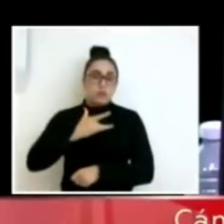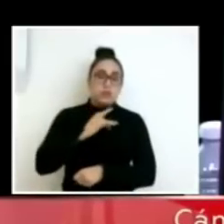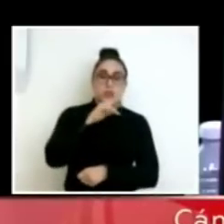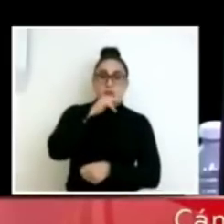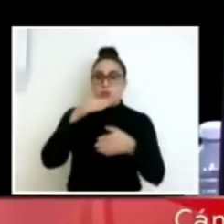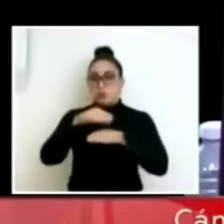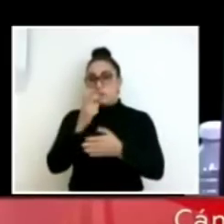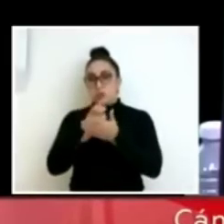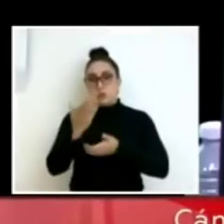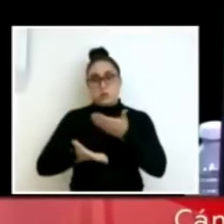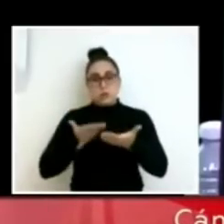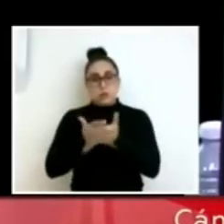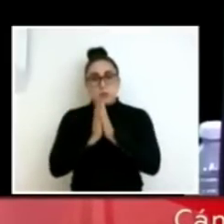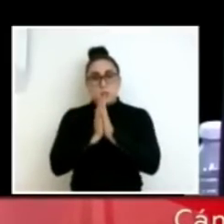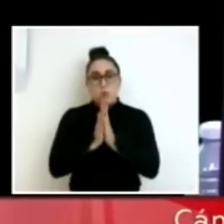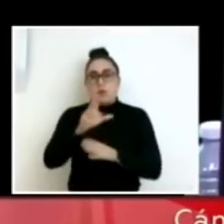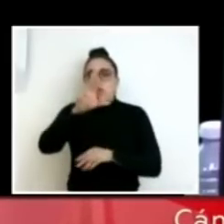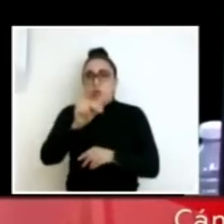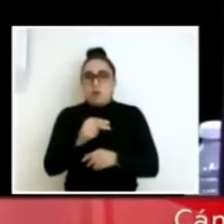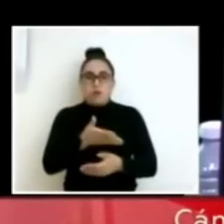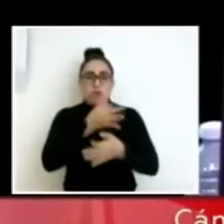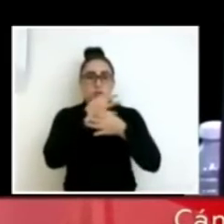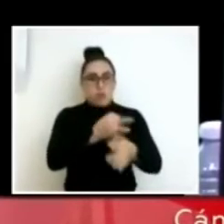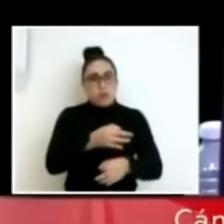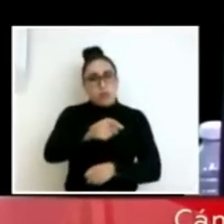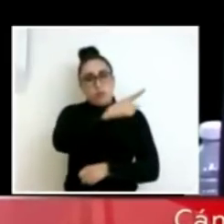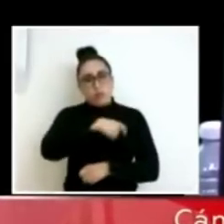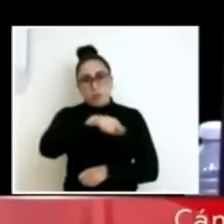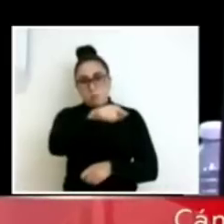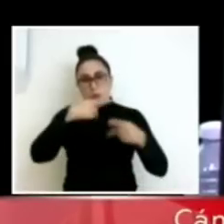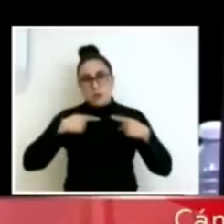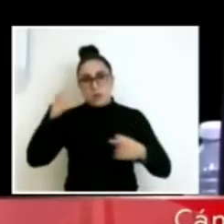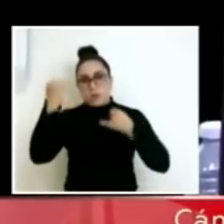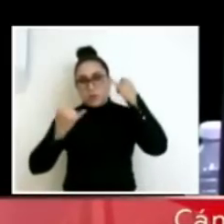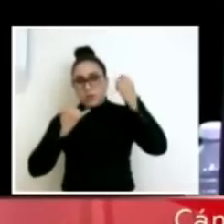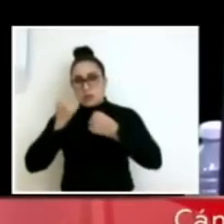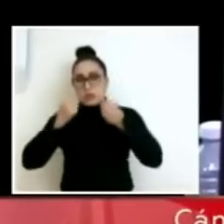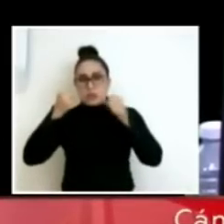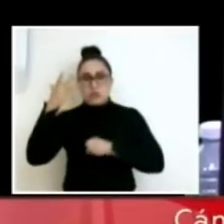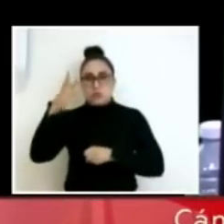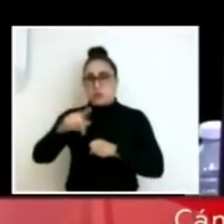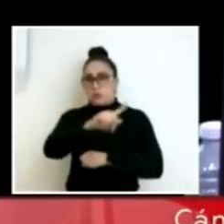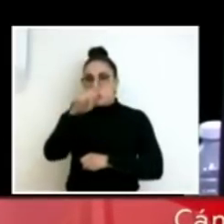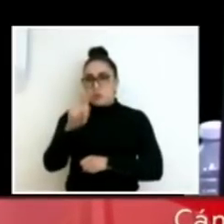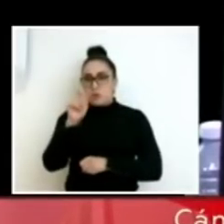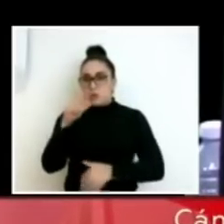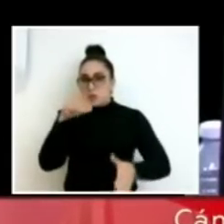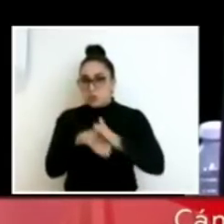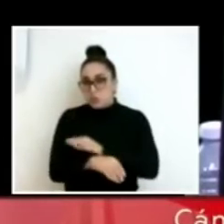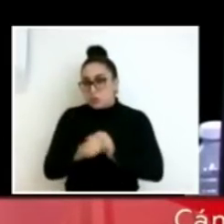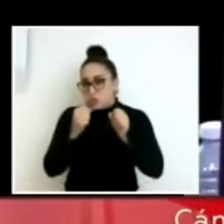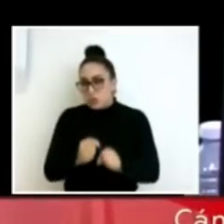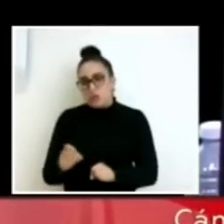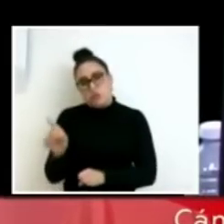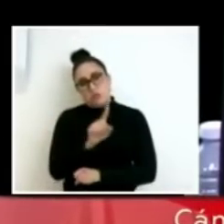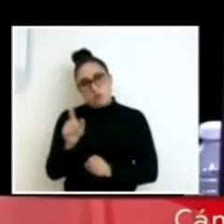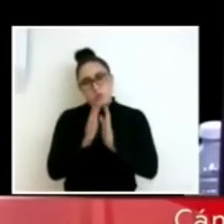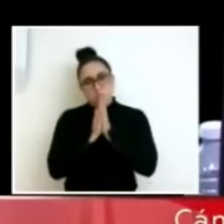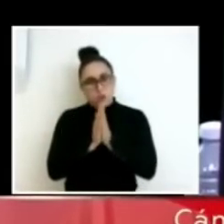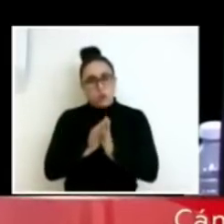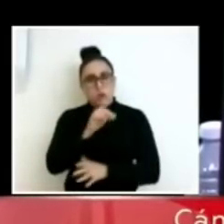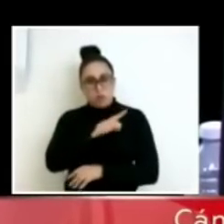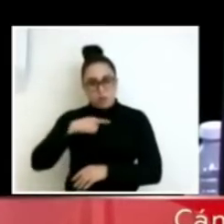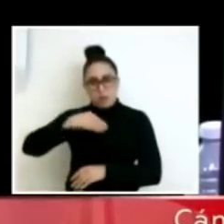reforma que no caigan en la narrativa de la desesperanza. Esta reforma es el inicio de un gran momento democrático para el Poder